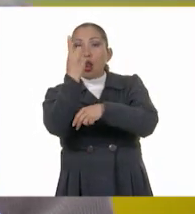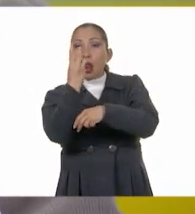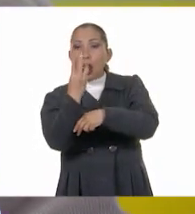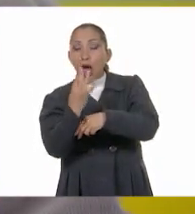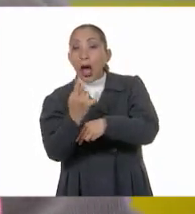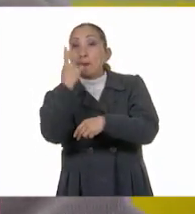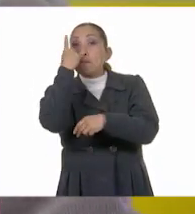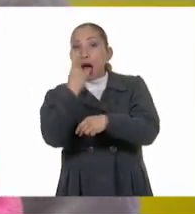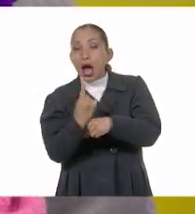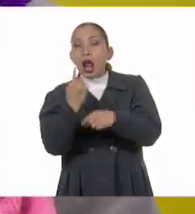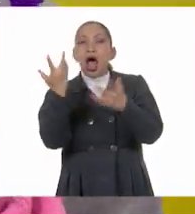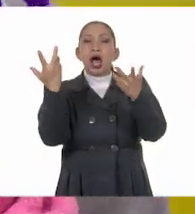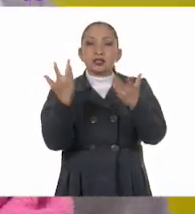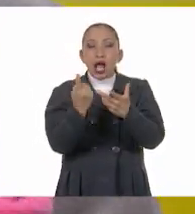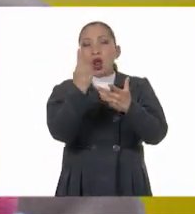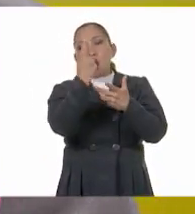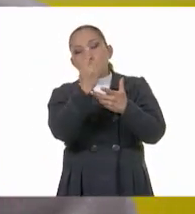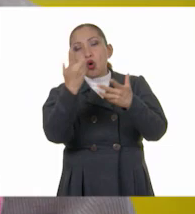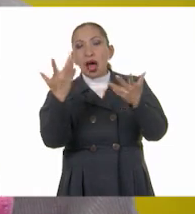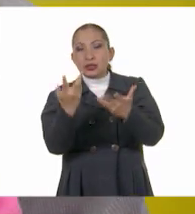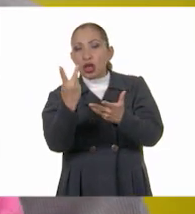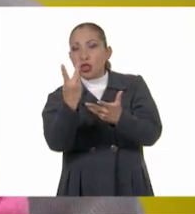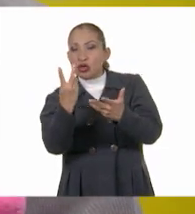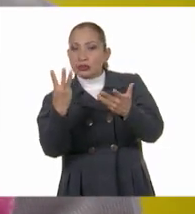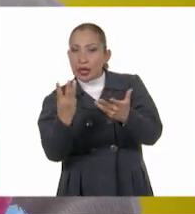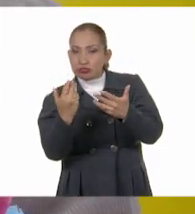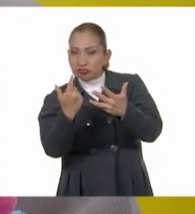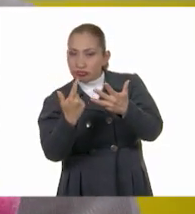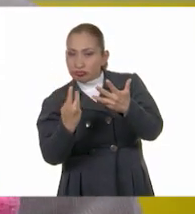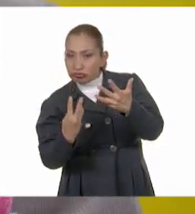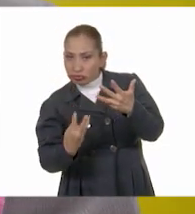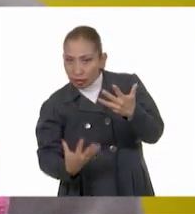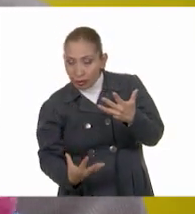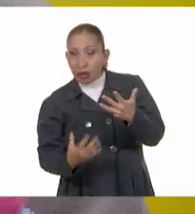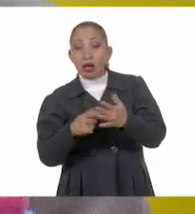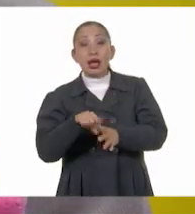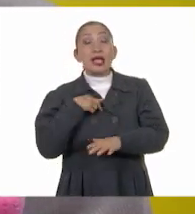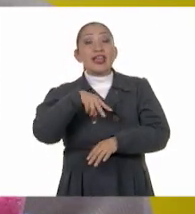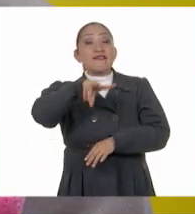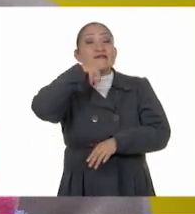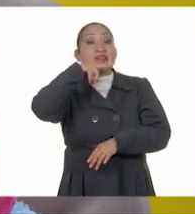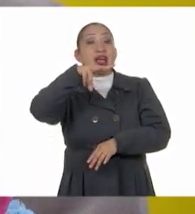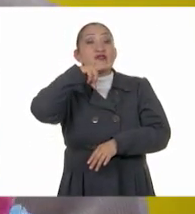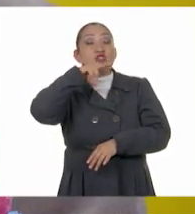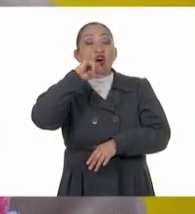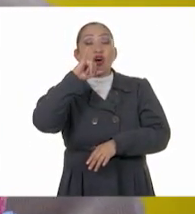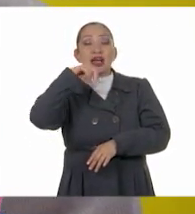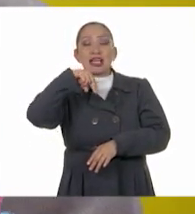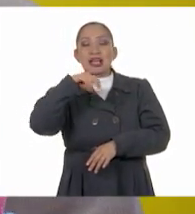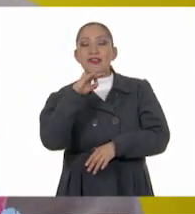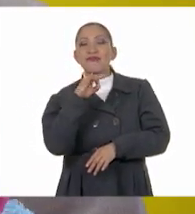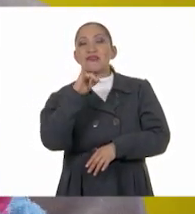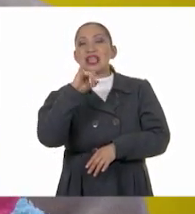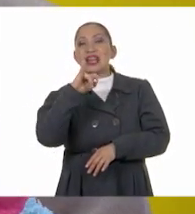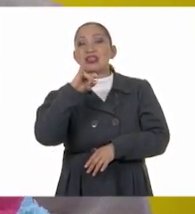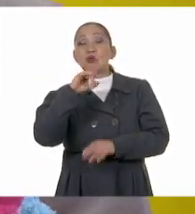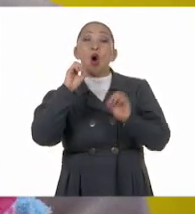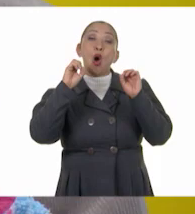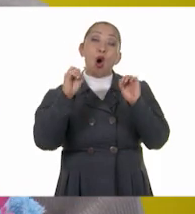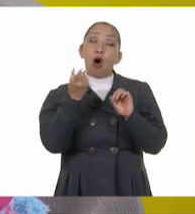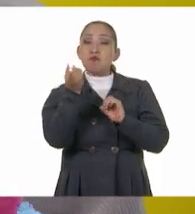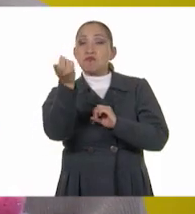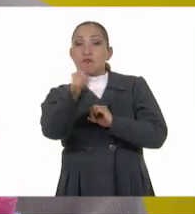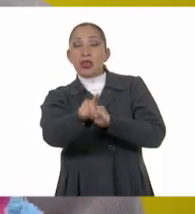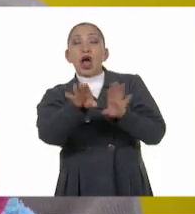para... poner paso a paso en una secuencia y los verbos en infinitivo o en imperativo